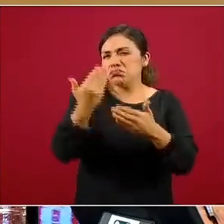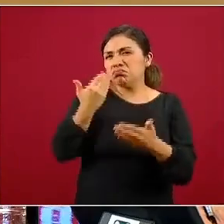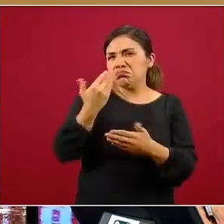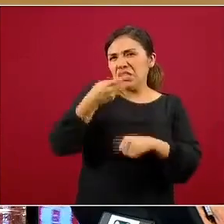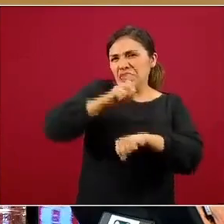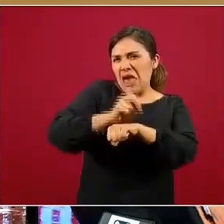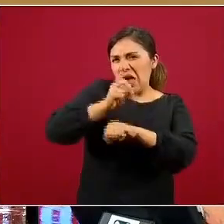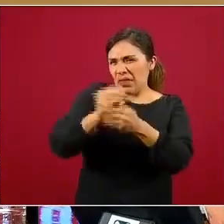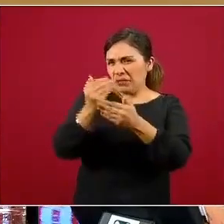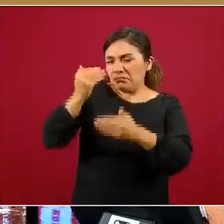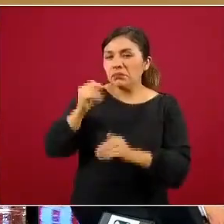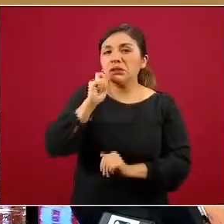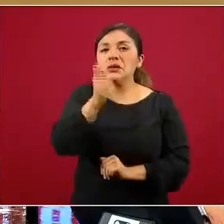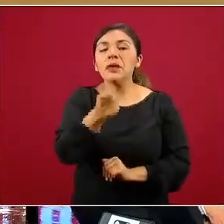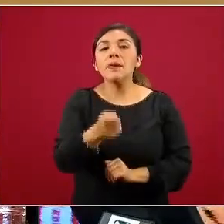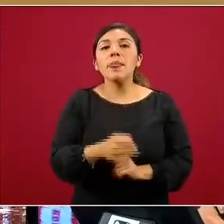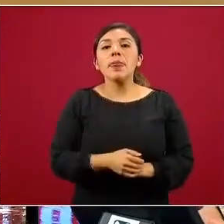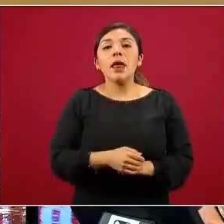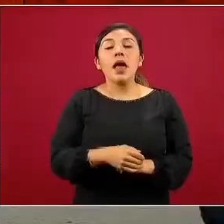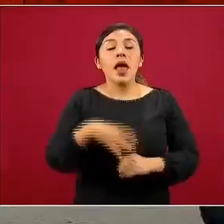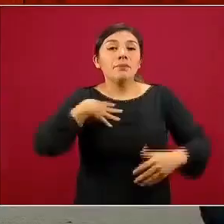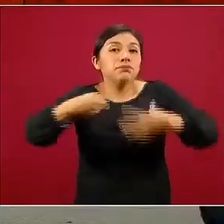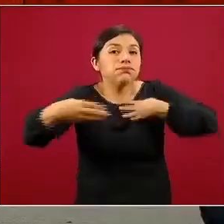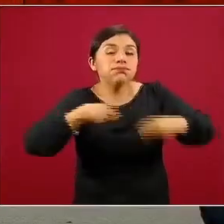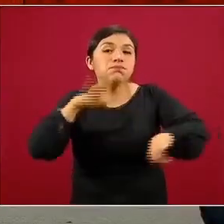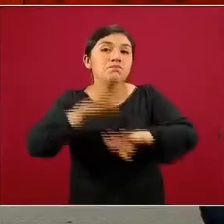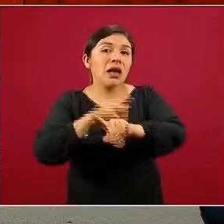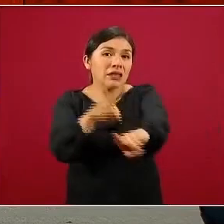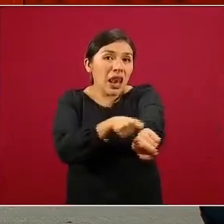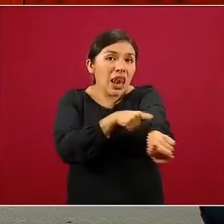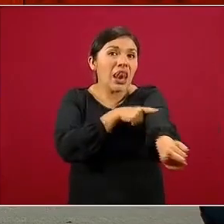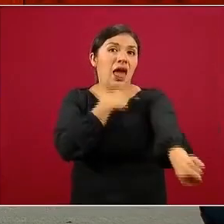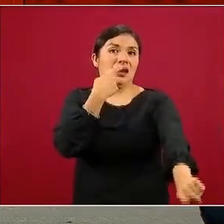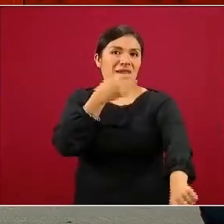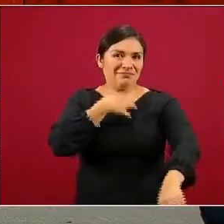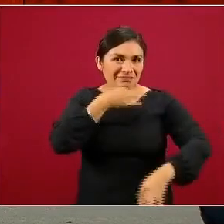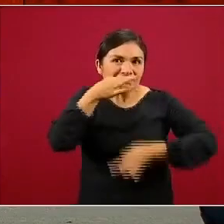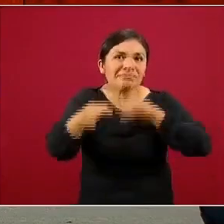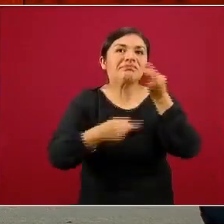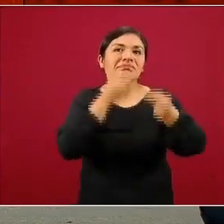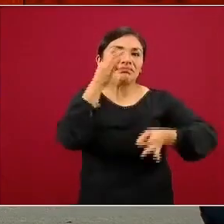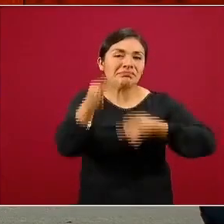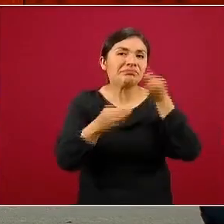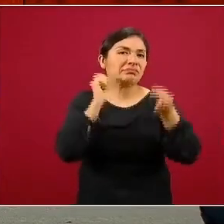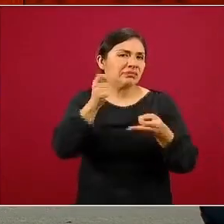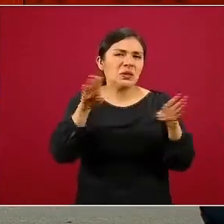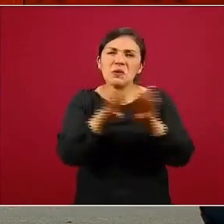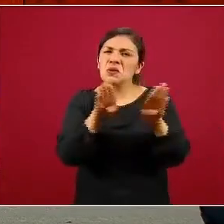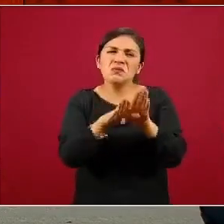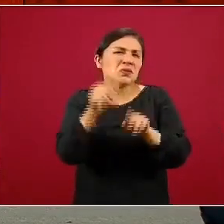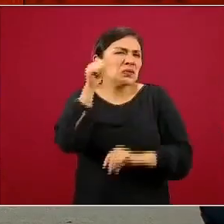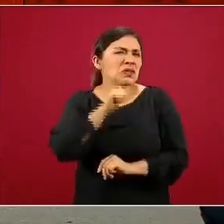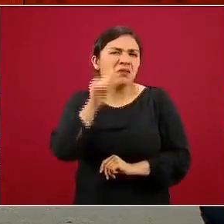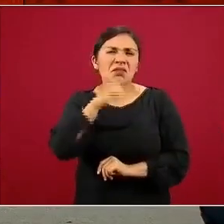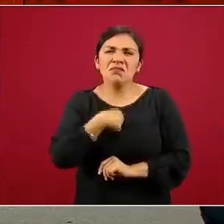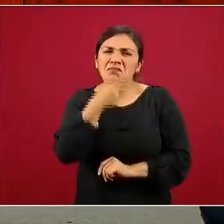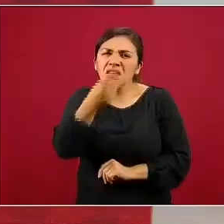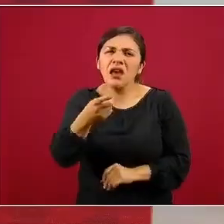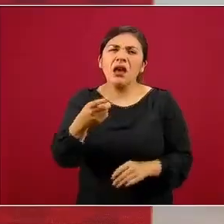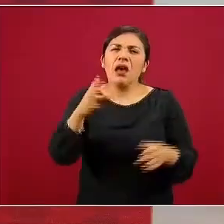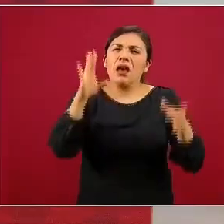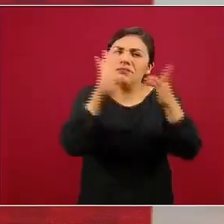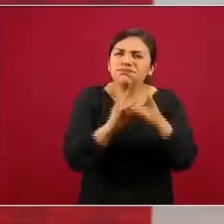algunos días, es la epidemia larga, este señalamiento que hemos hecho, como casi todos